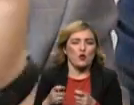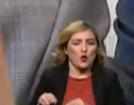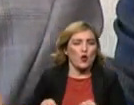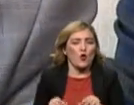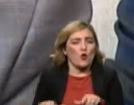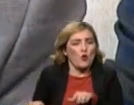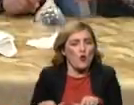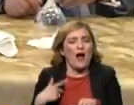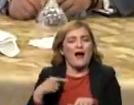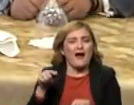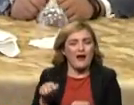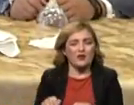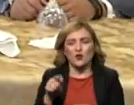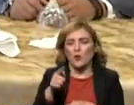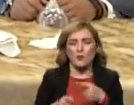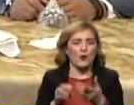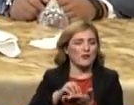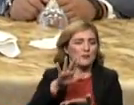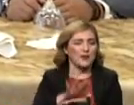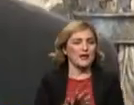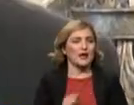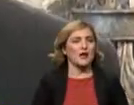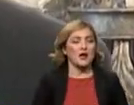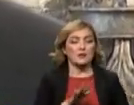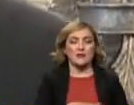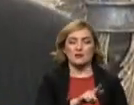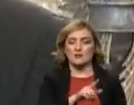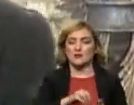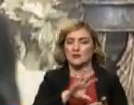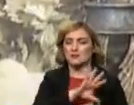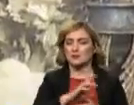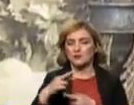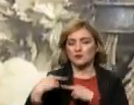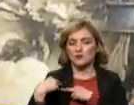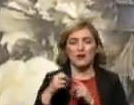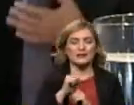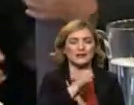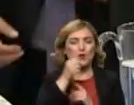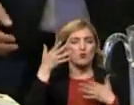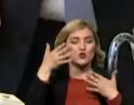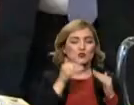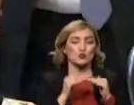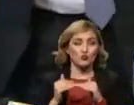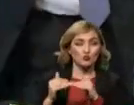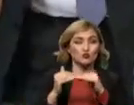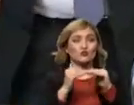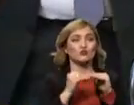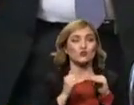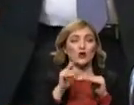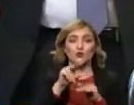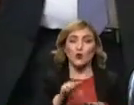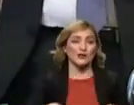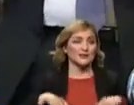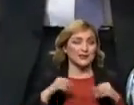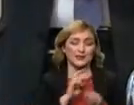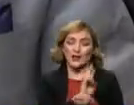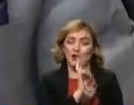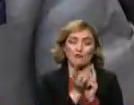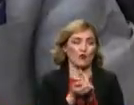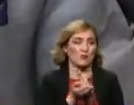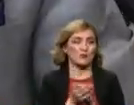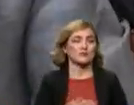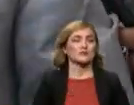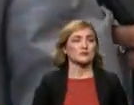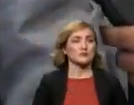estas y otras consideraciones piden responsabilidad a la Asamblea y les recuerdan que el sistema político y democrático no admite más reformas parche.